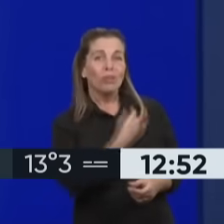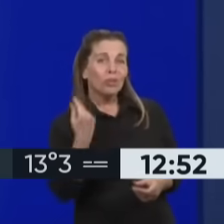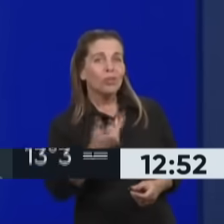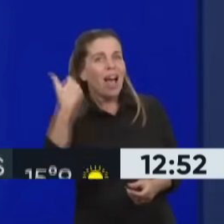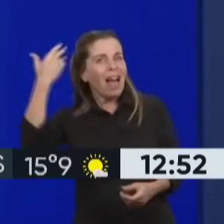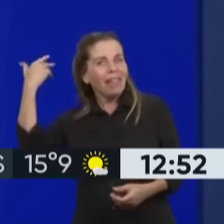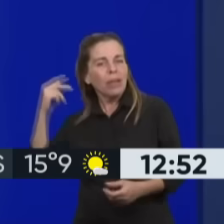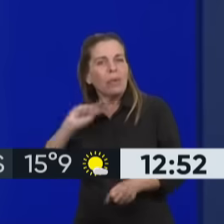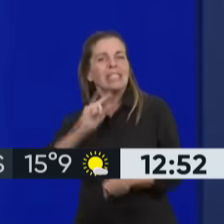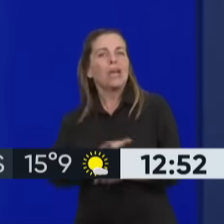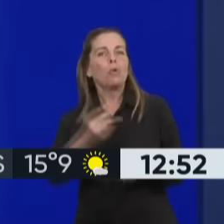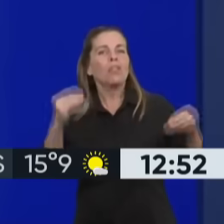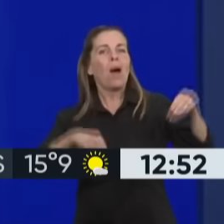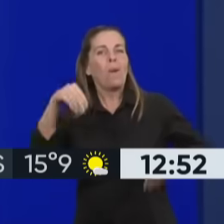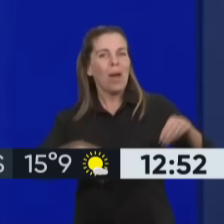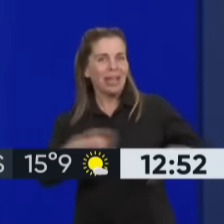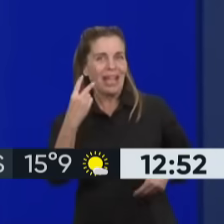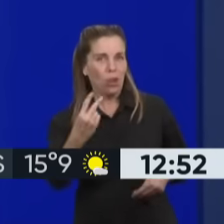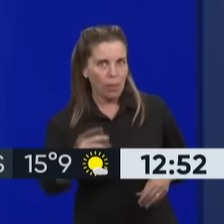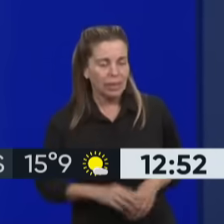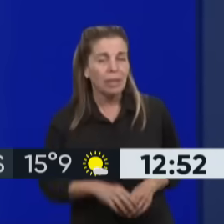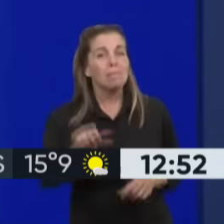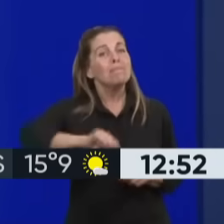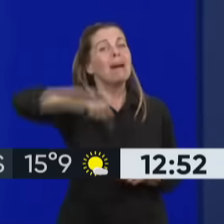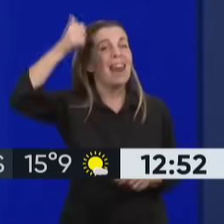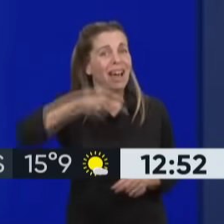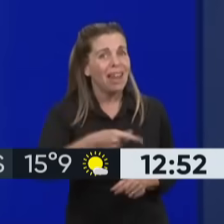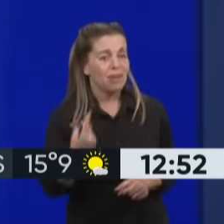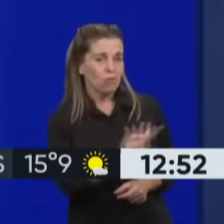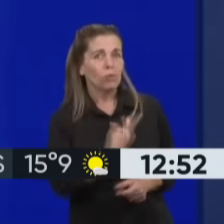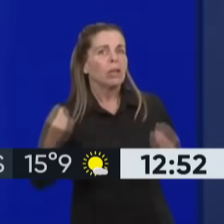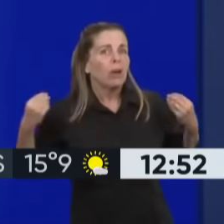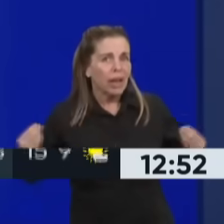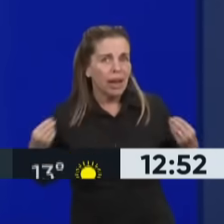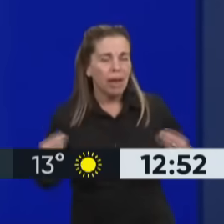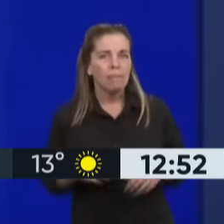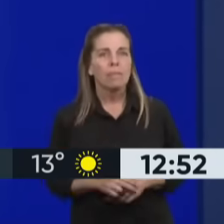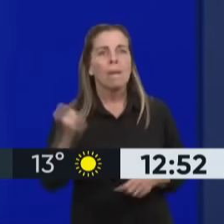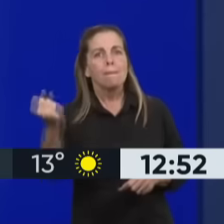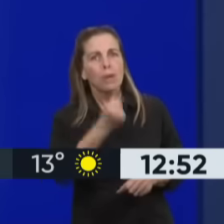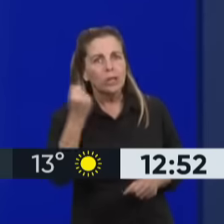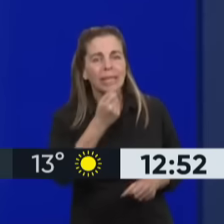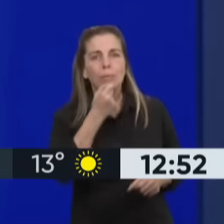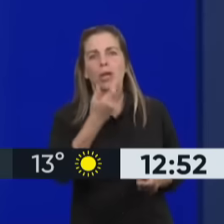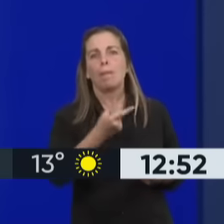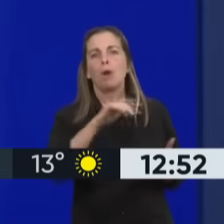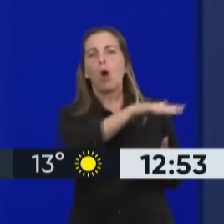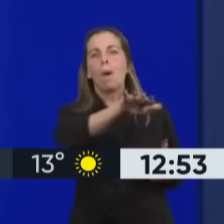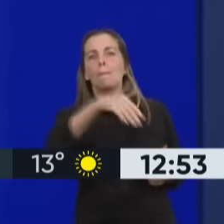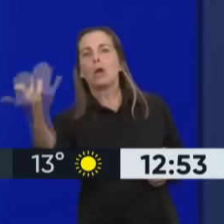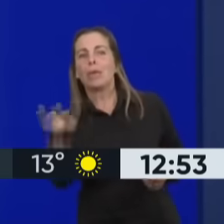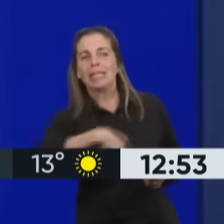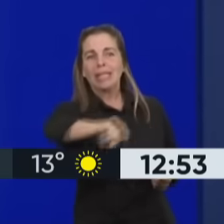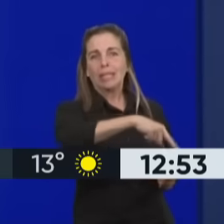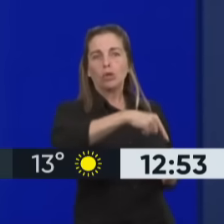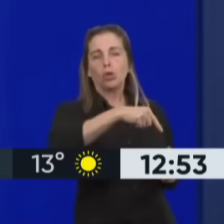el balotaje, la clave para poder ganar el balotaje era que perdiéramos la provincia de Buenos Aires por menos